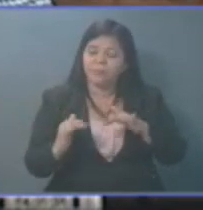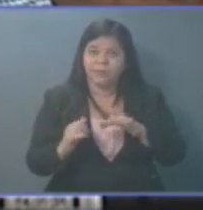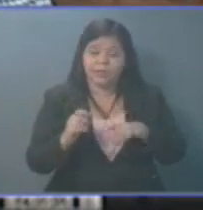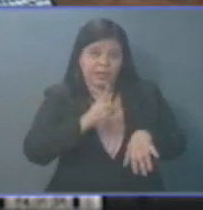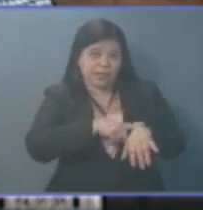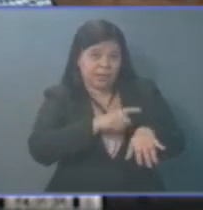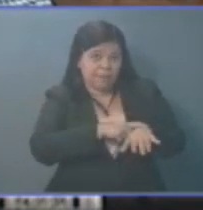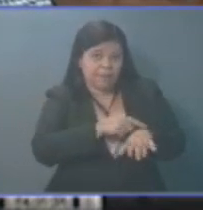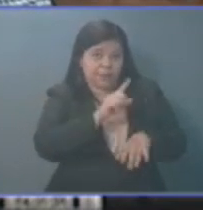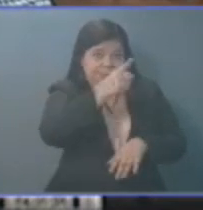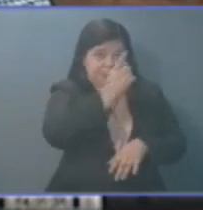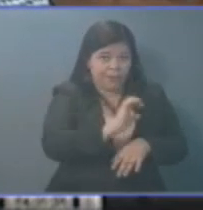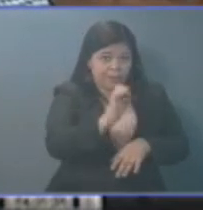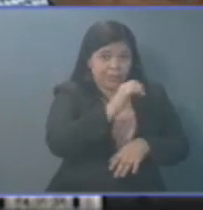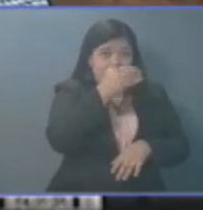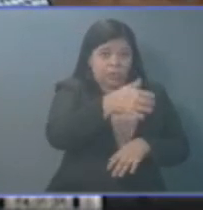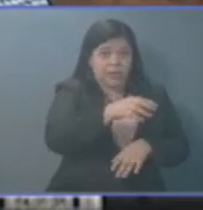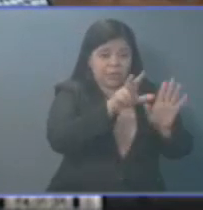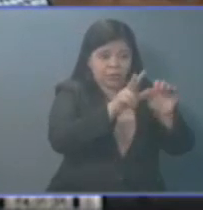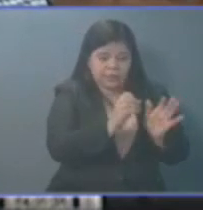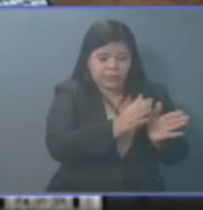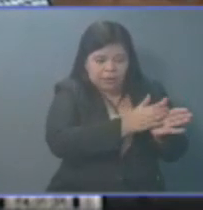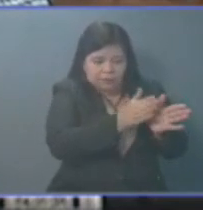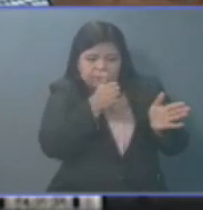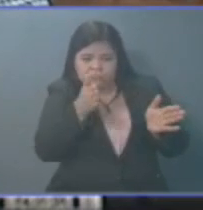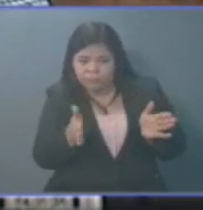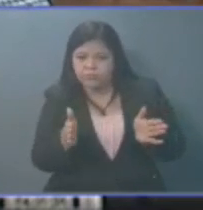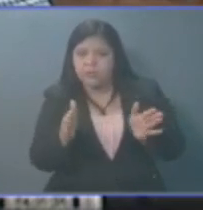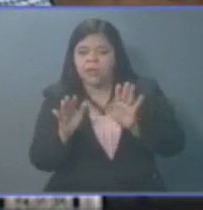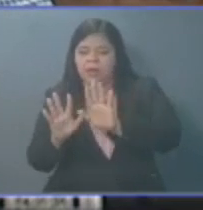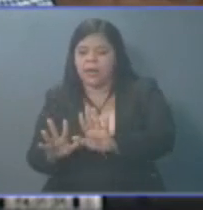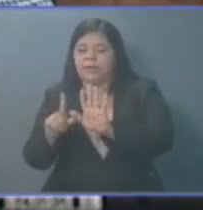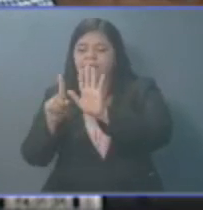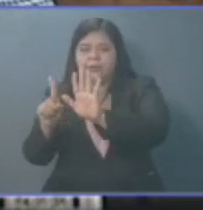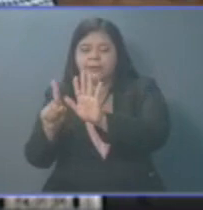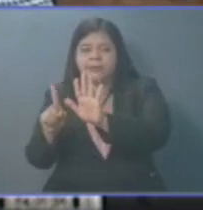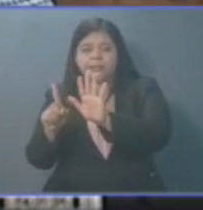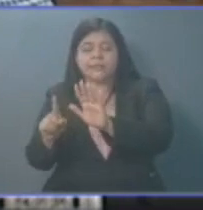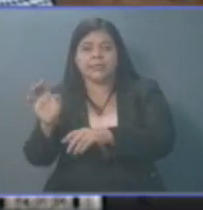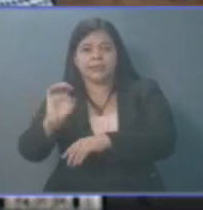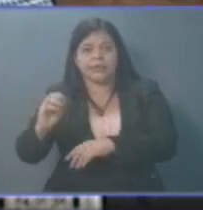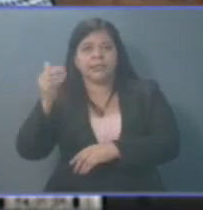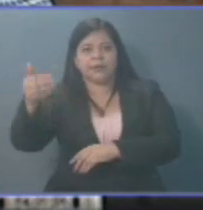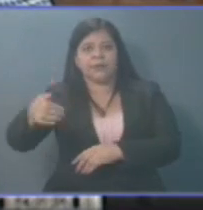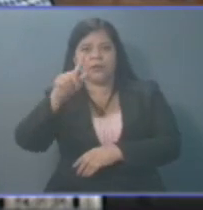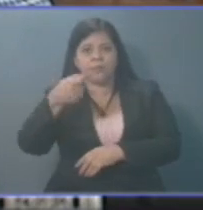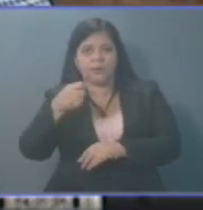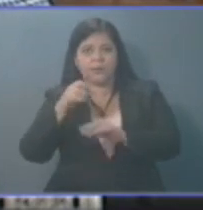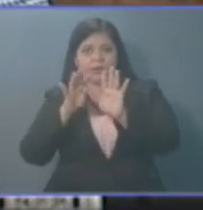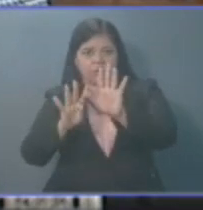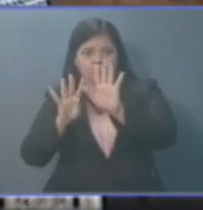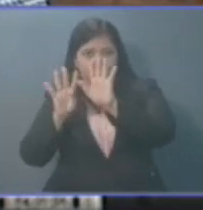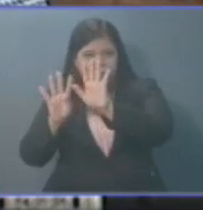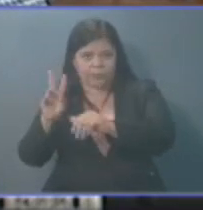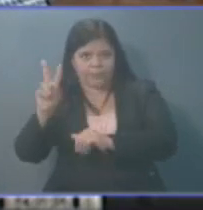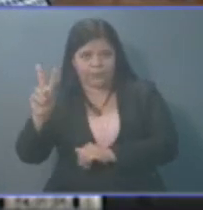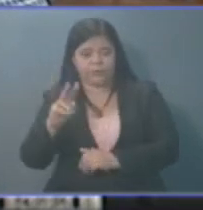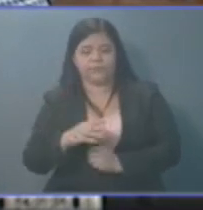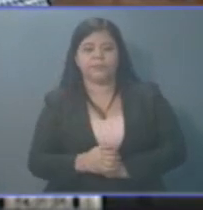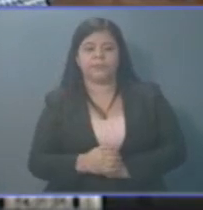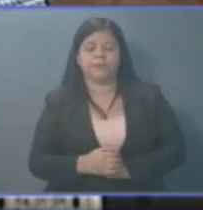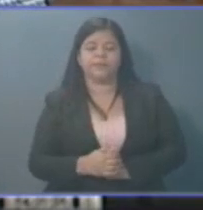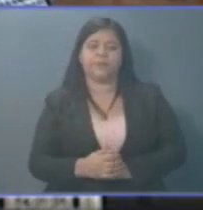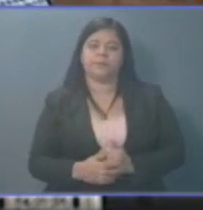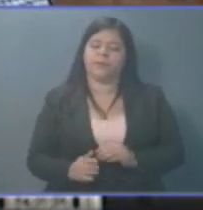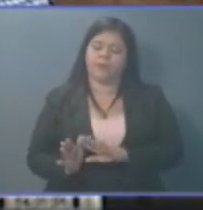1 de enero de 1980 al 16 de enero de 1992.